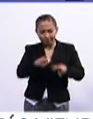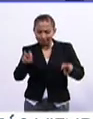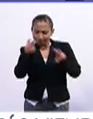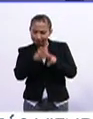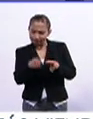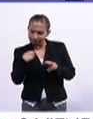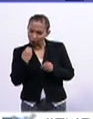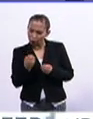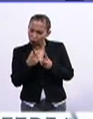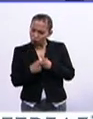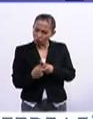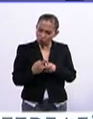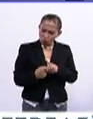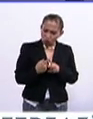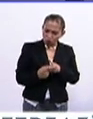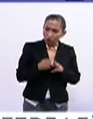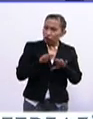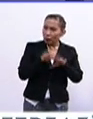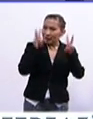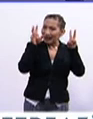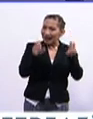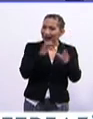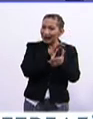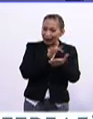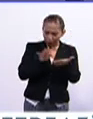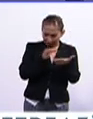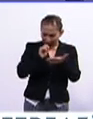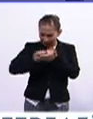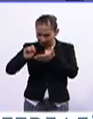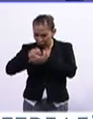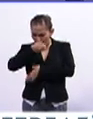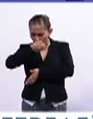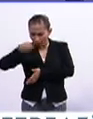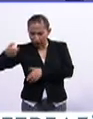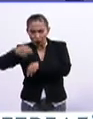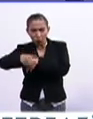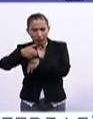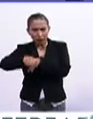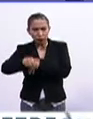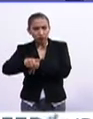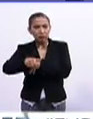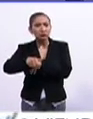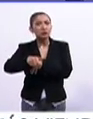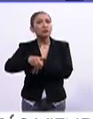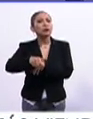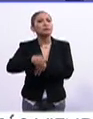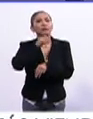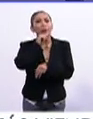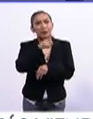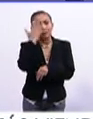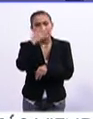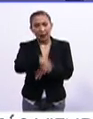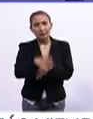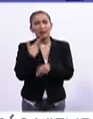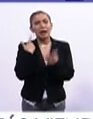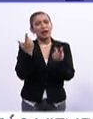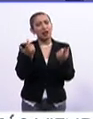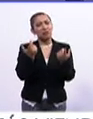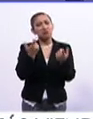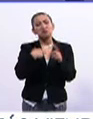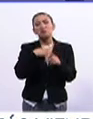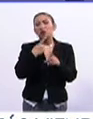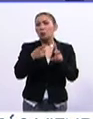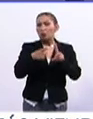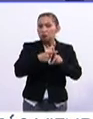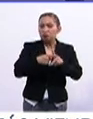analíticas, cuantitativas, relacionadas con lectura, escritura y ordenamiento numérico. Realizan operaciones aritméticas